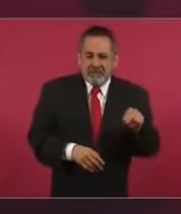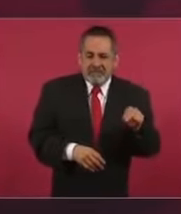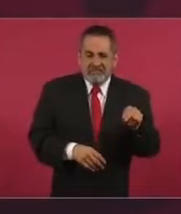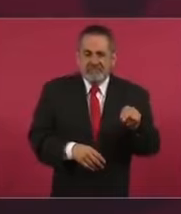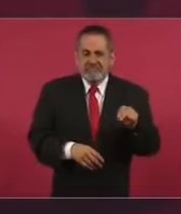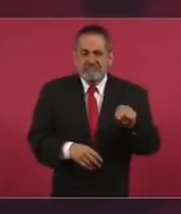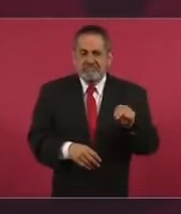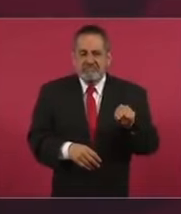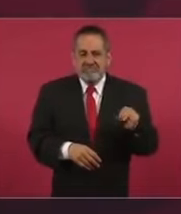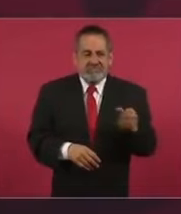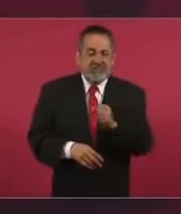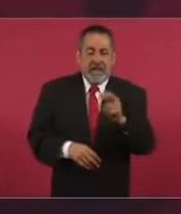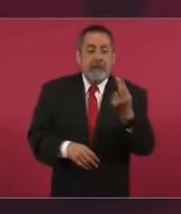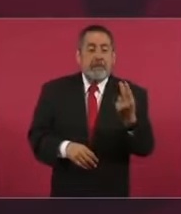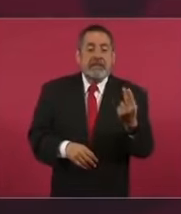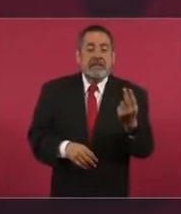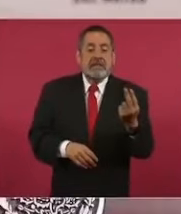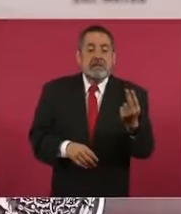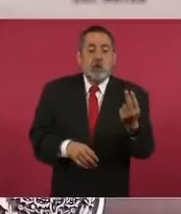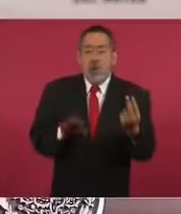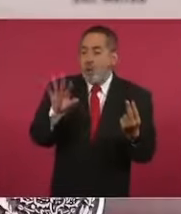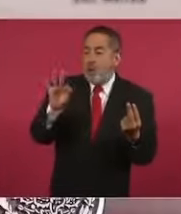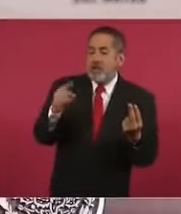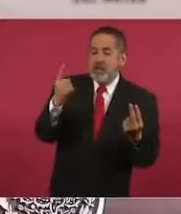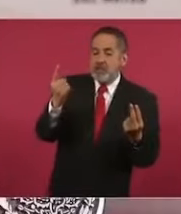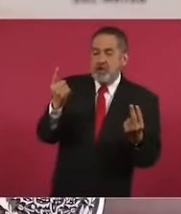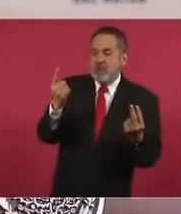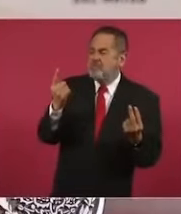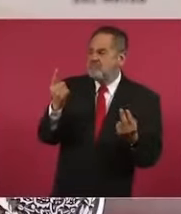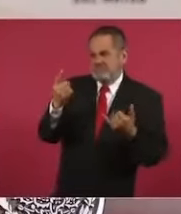sacaron nada más 25, impidieron